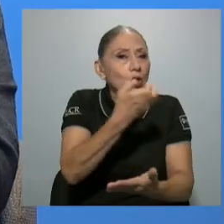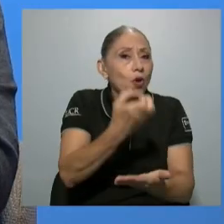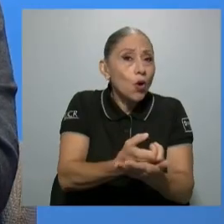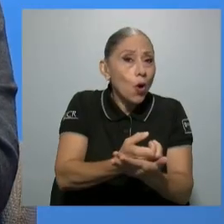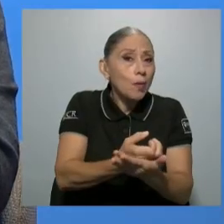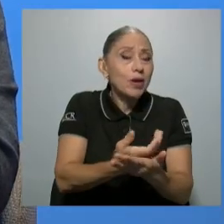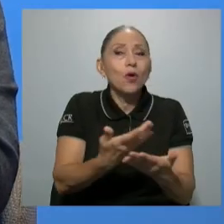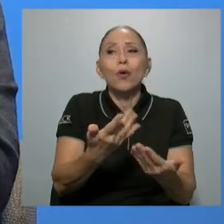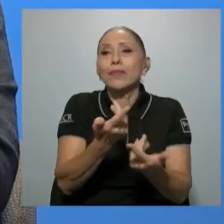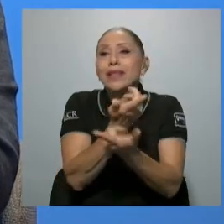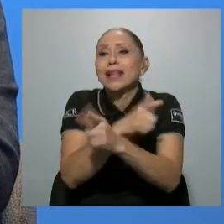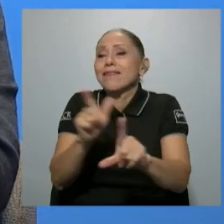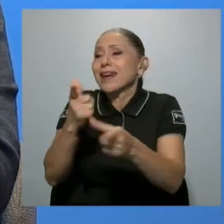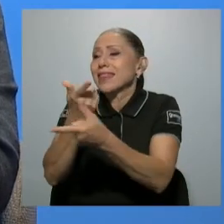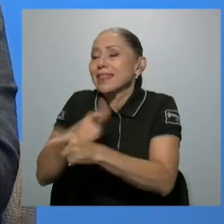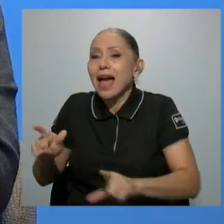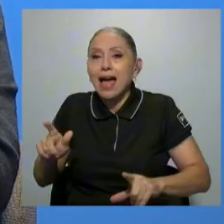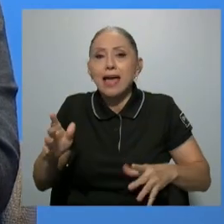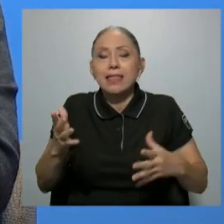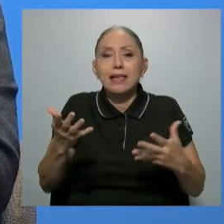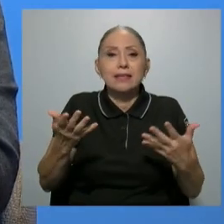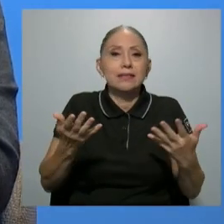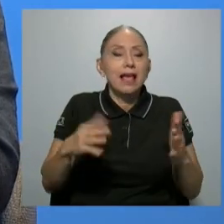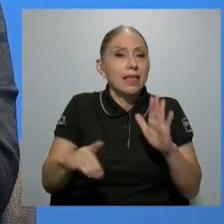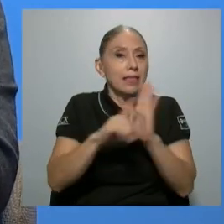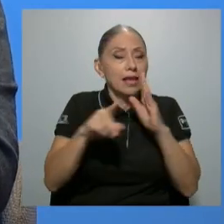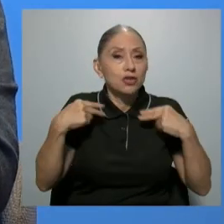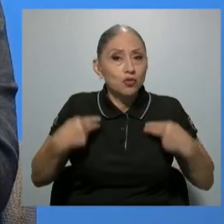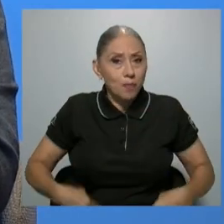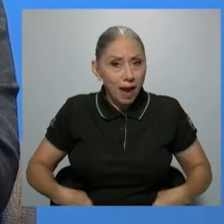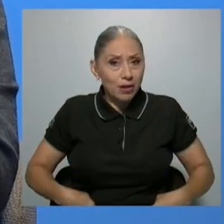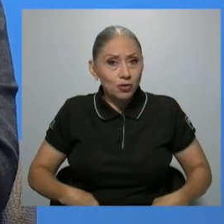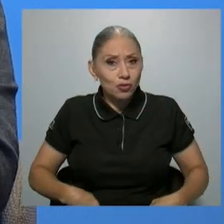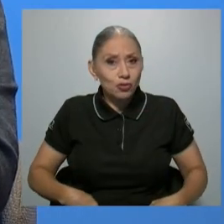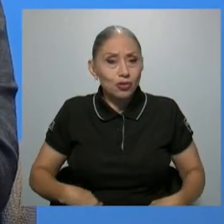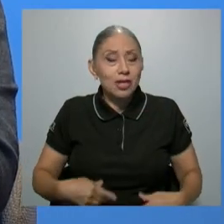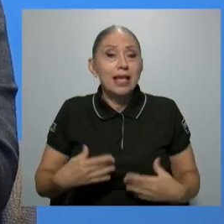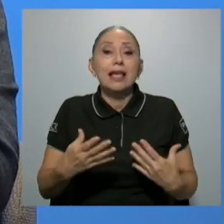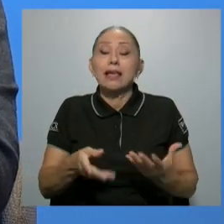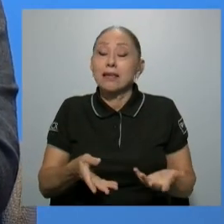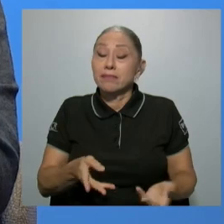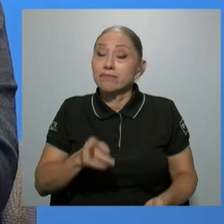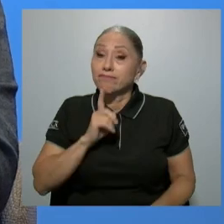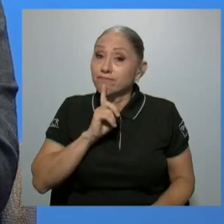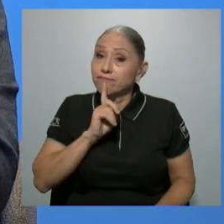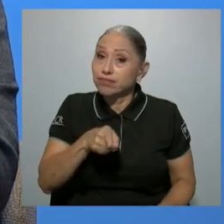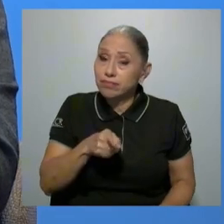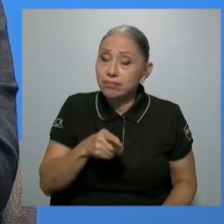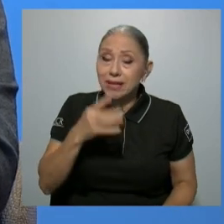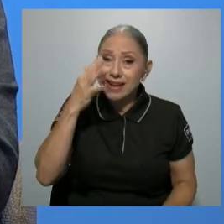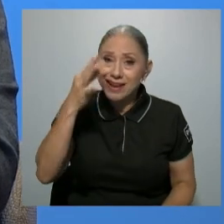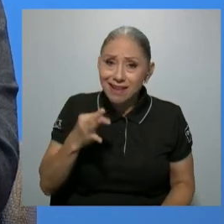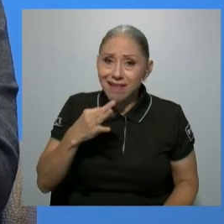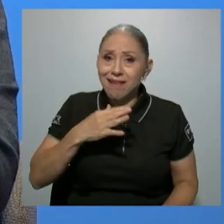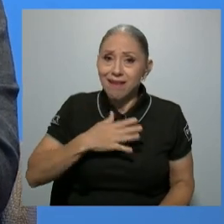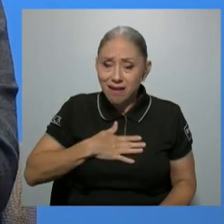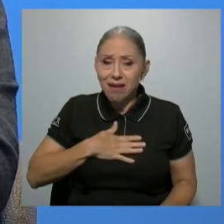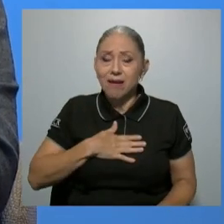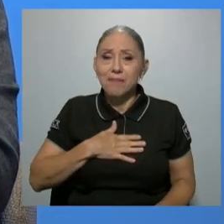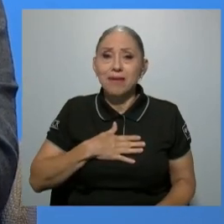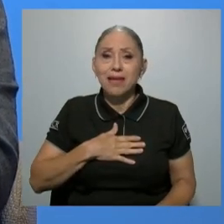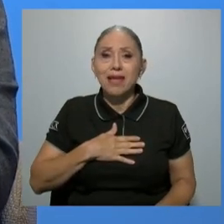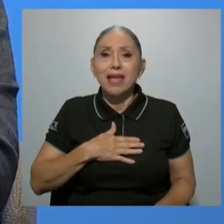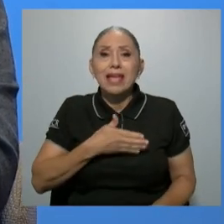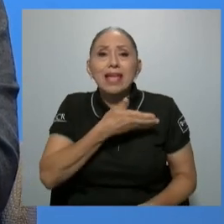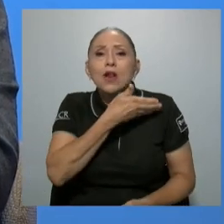de libertades, en términos de derechos humanos. Y créanme que no hay mejor, digamos,